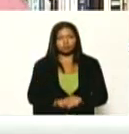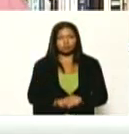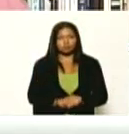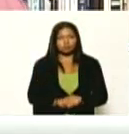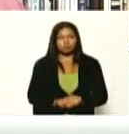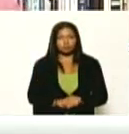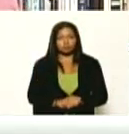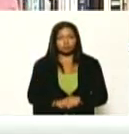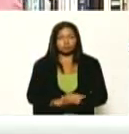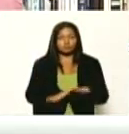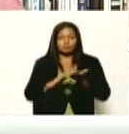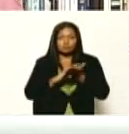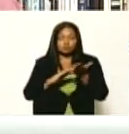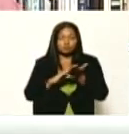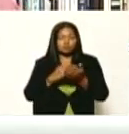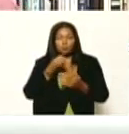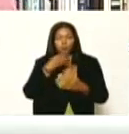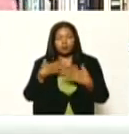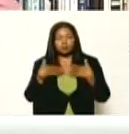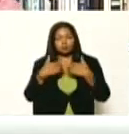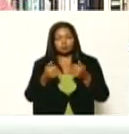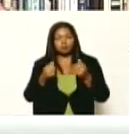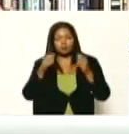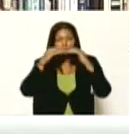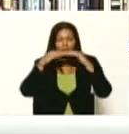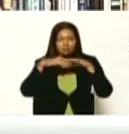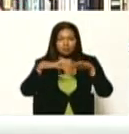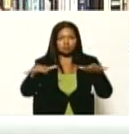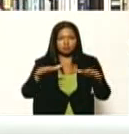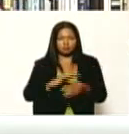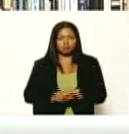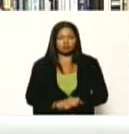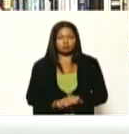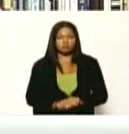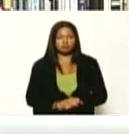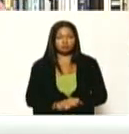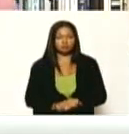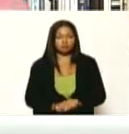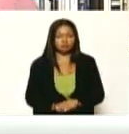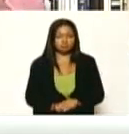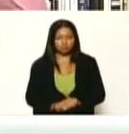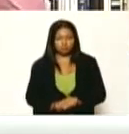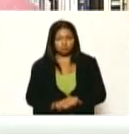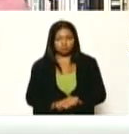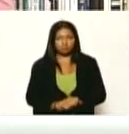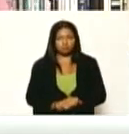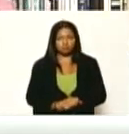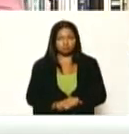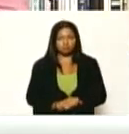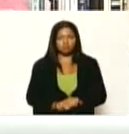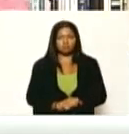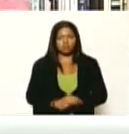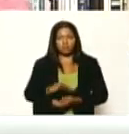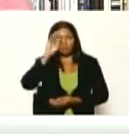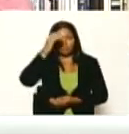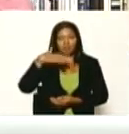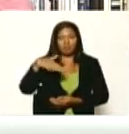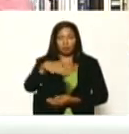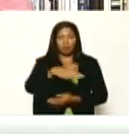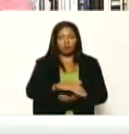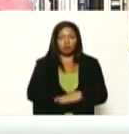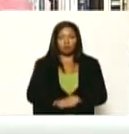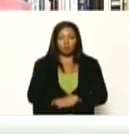recuperación, buena salud y bendiciones para el Papa Francisco, el Papa del pueblo.